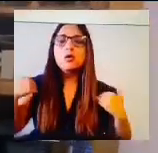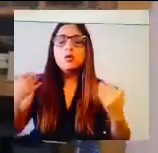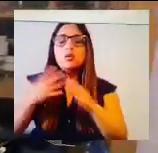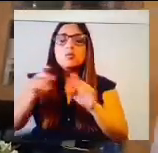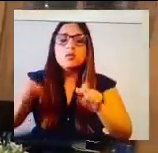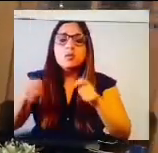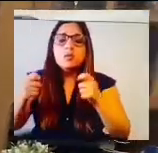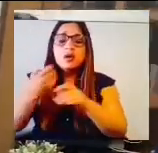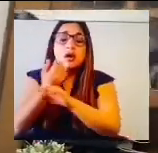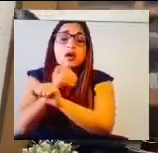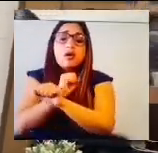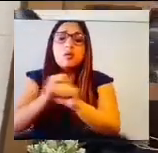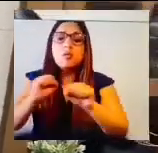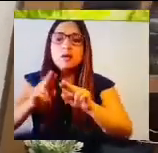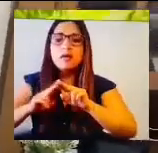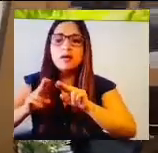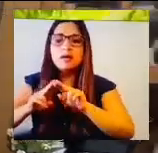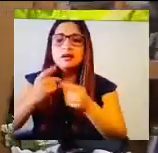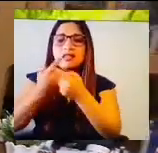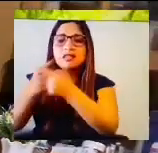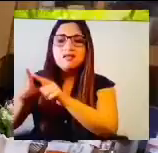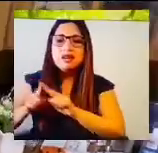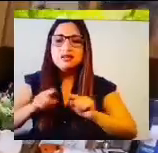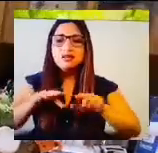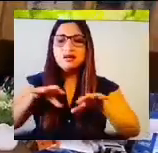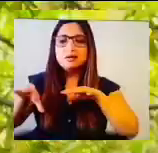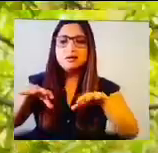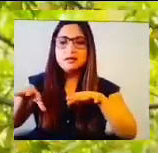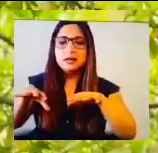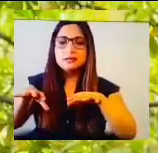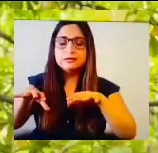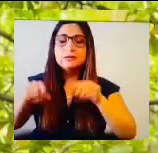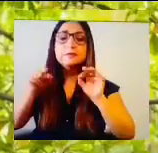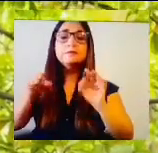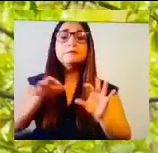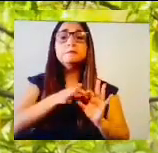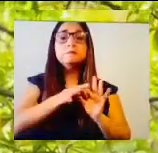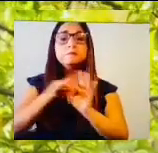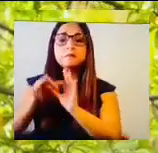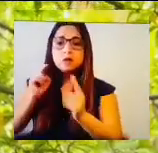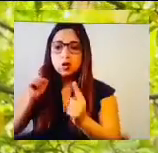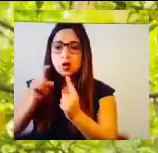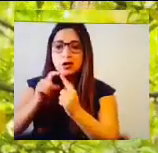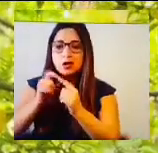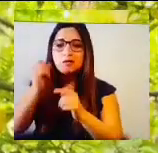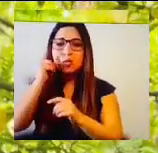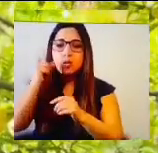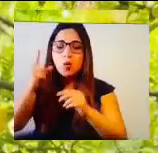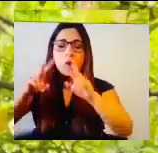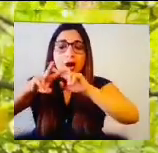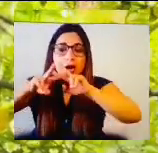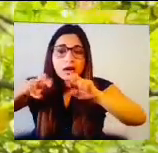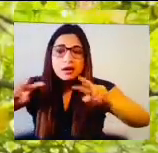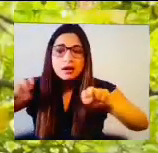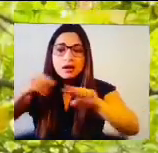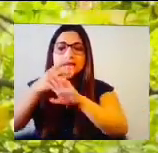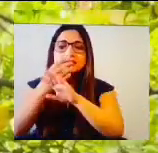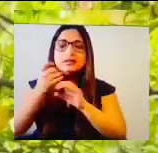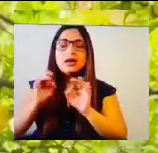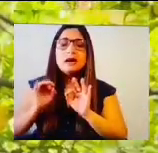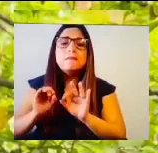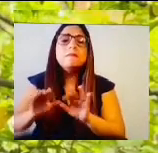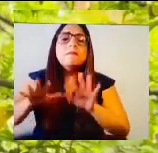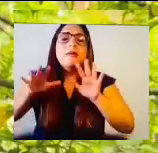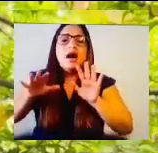a través de rutinas insatisfactorias y poco variadas. Por lo tanto, el propósito de este estudio será analizar el impacto